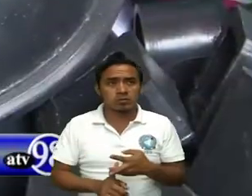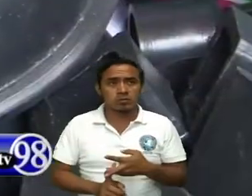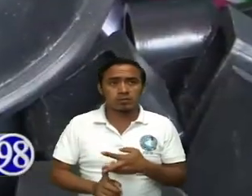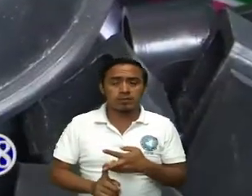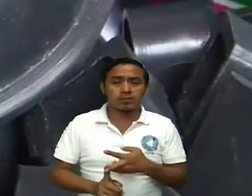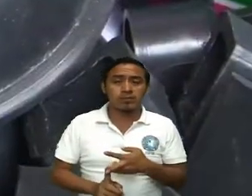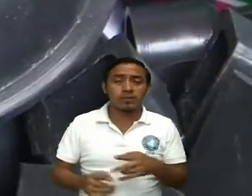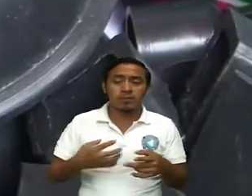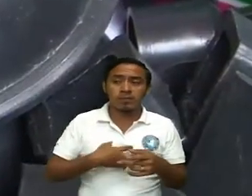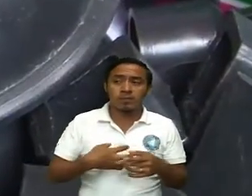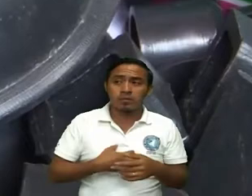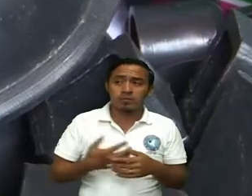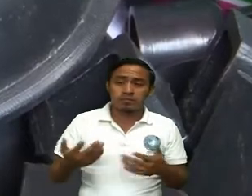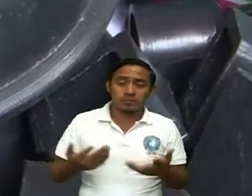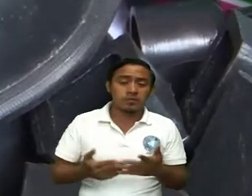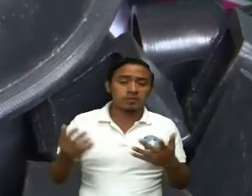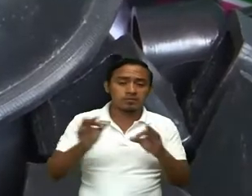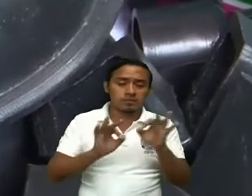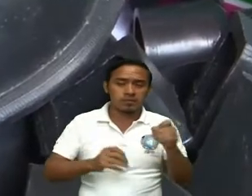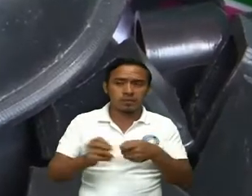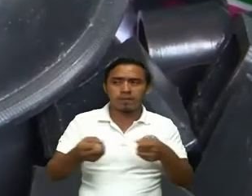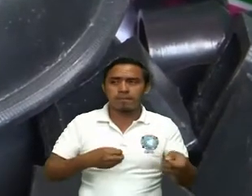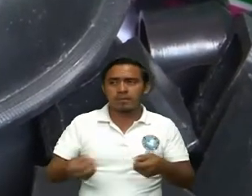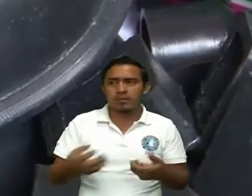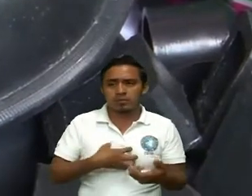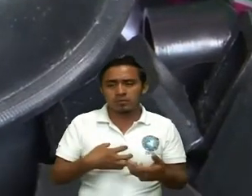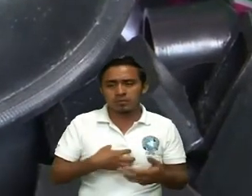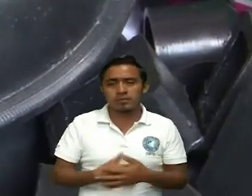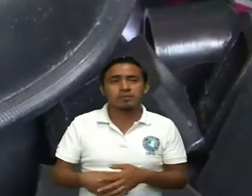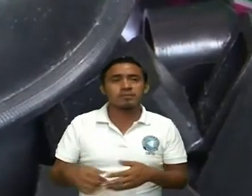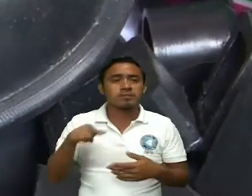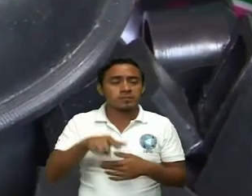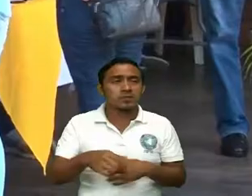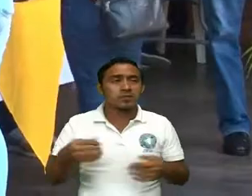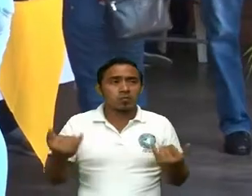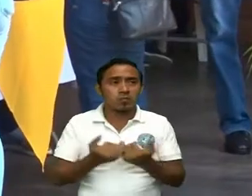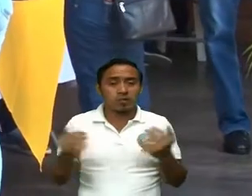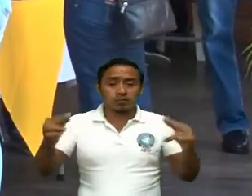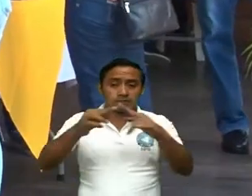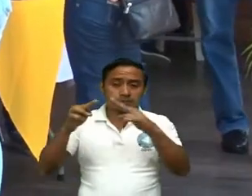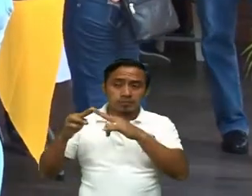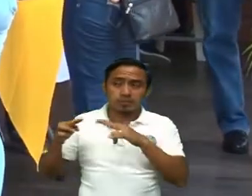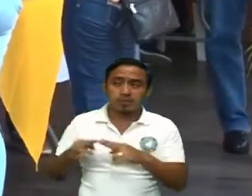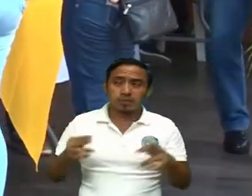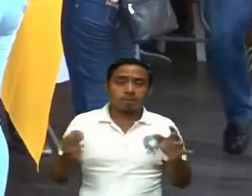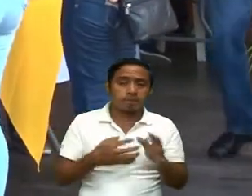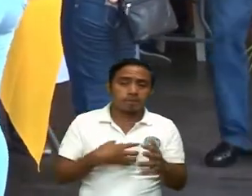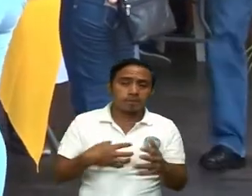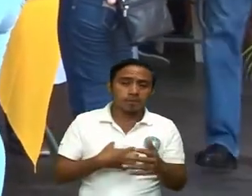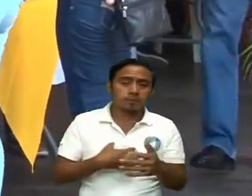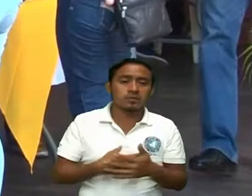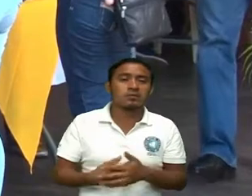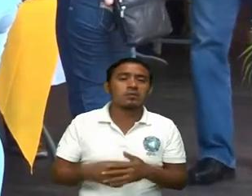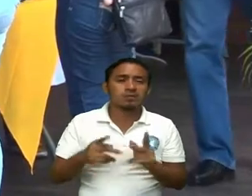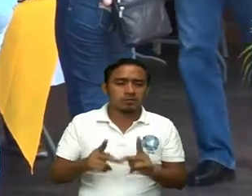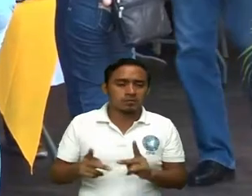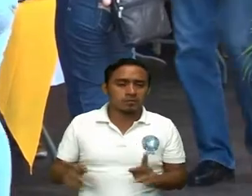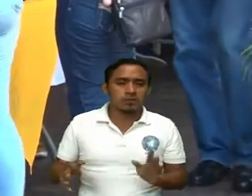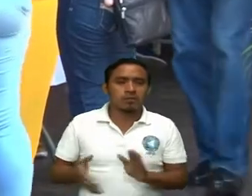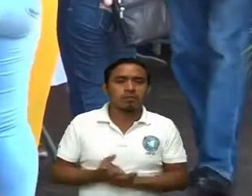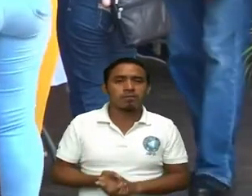espacios dentro de las ferias de comercialización, las cuales ponen en contacto directo a productores y